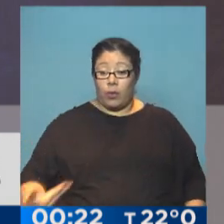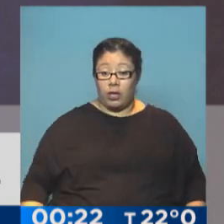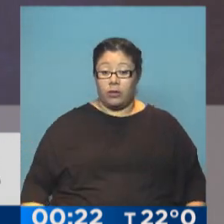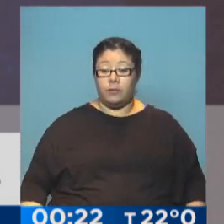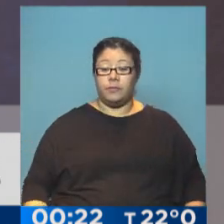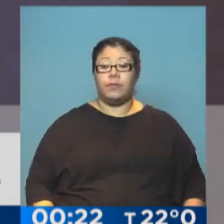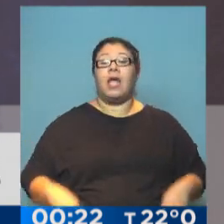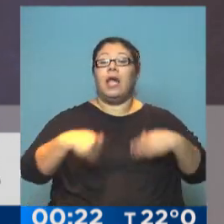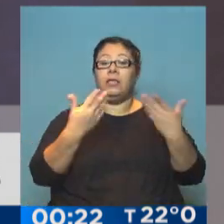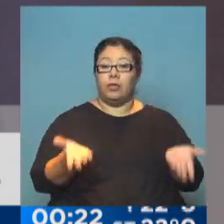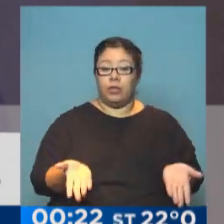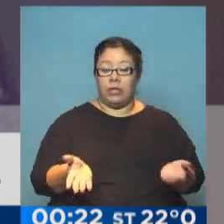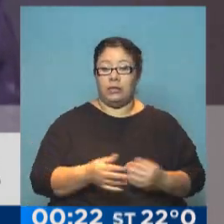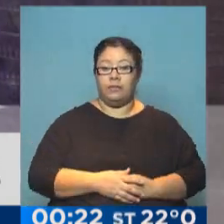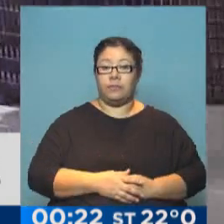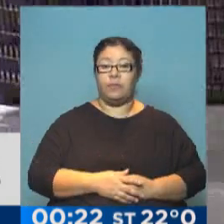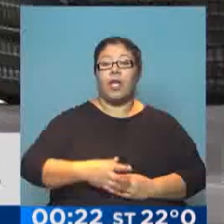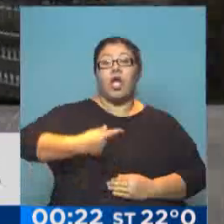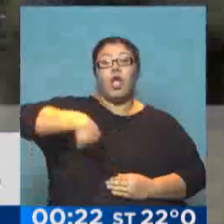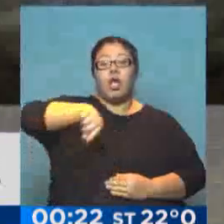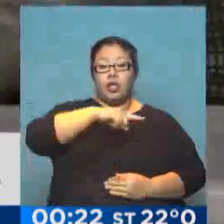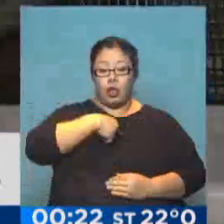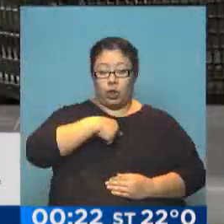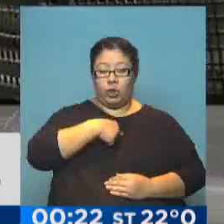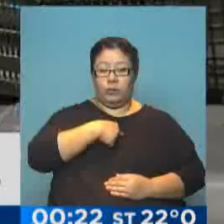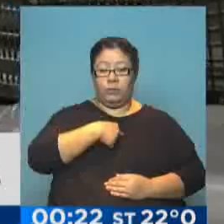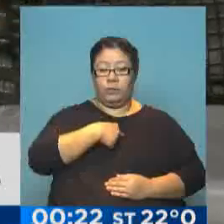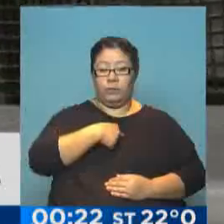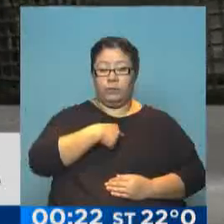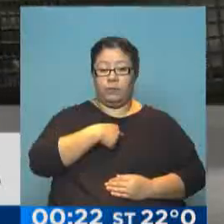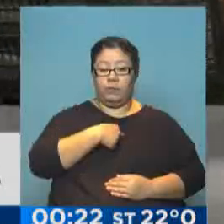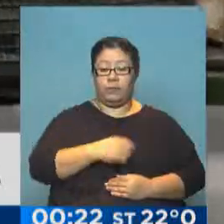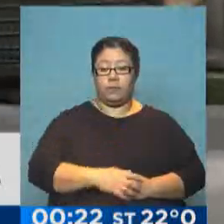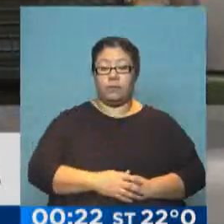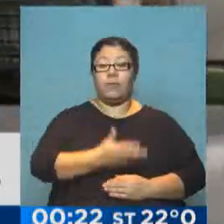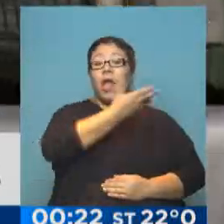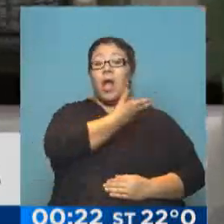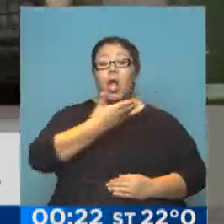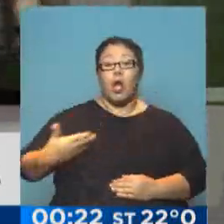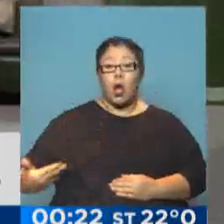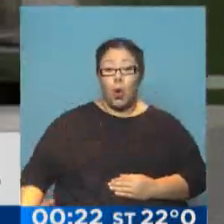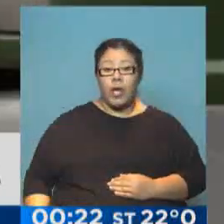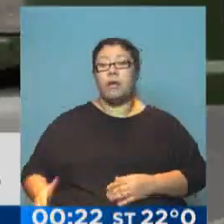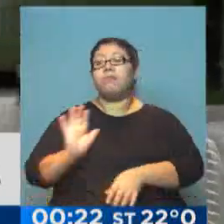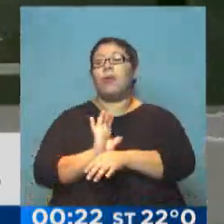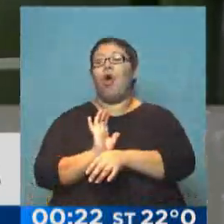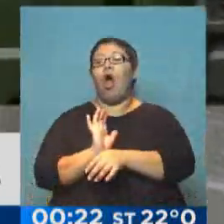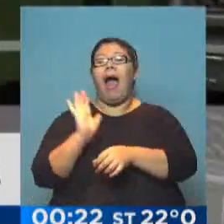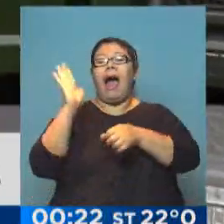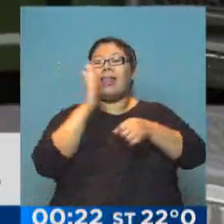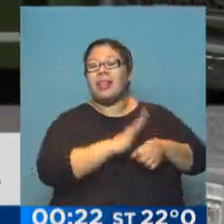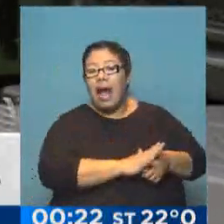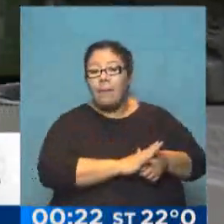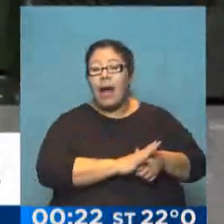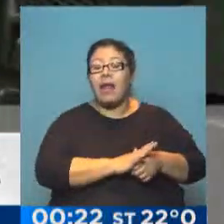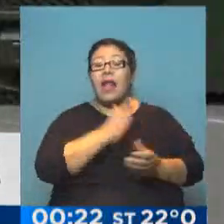disposición. Entonces, no vamos a colisionar con... ni vamos a tapar ni a obstaculizar